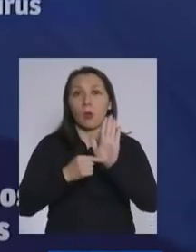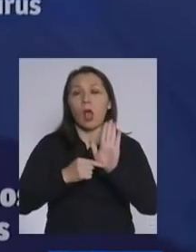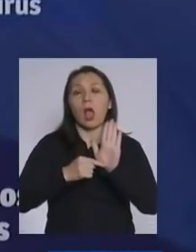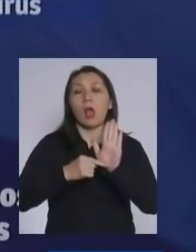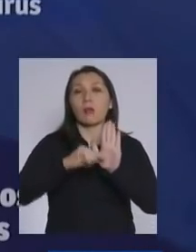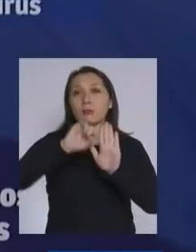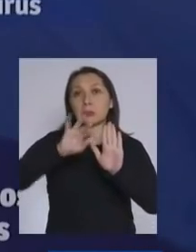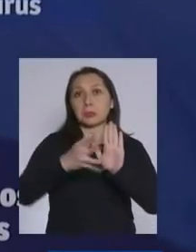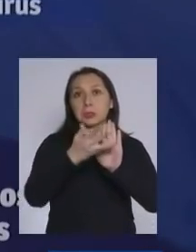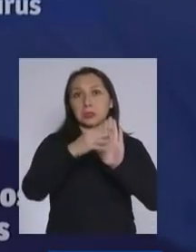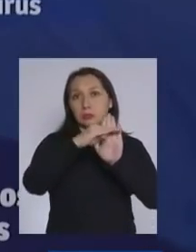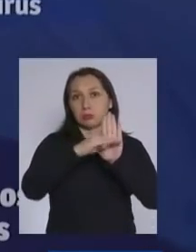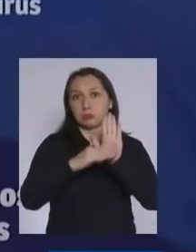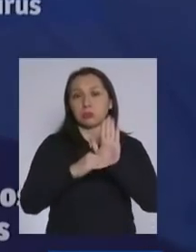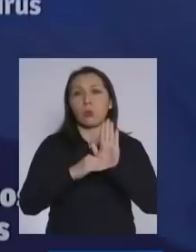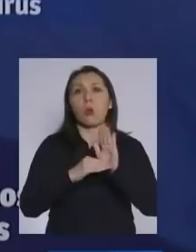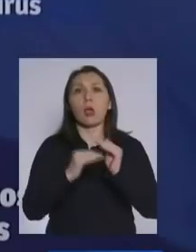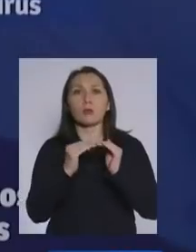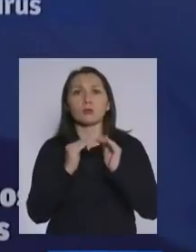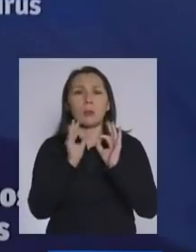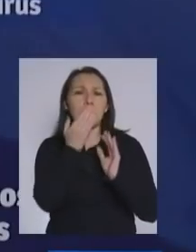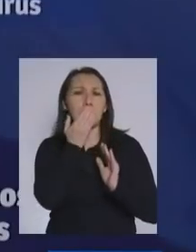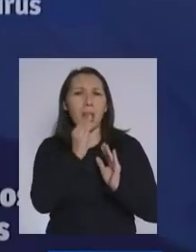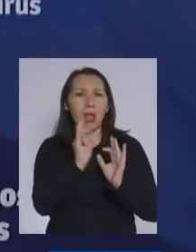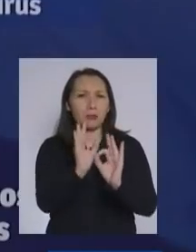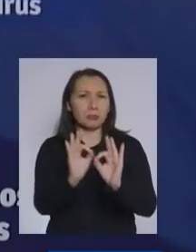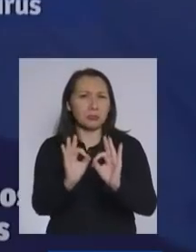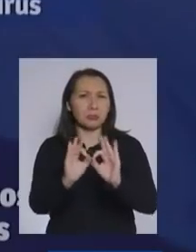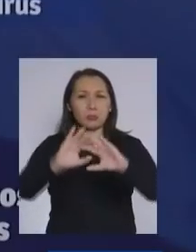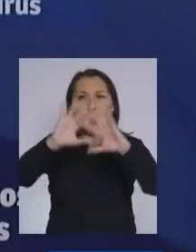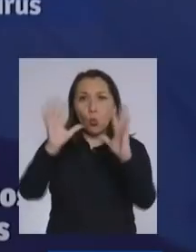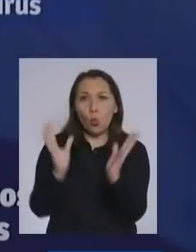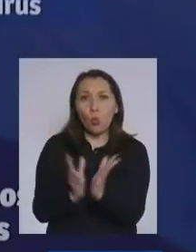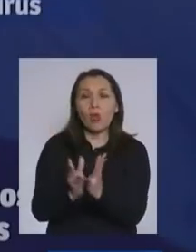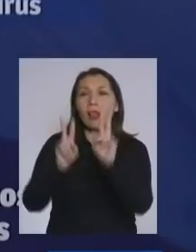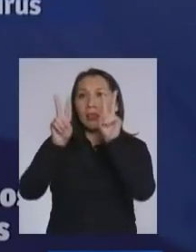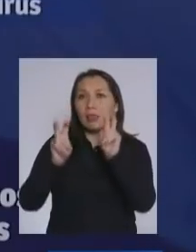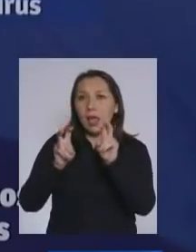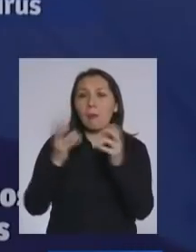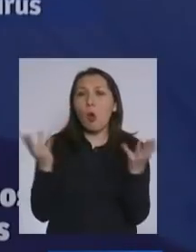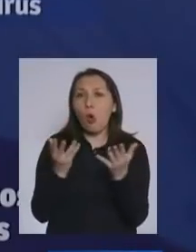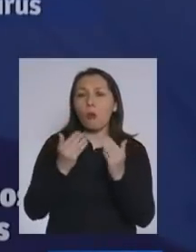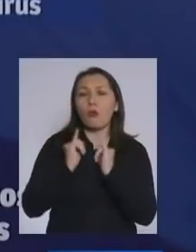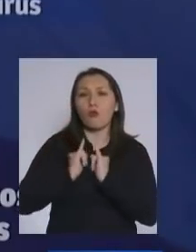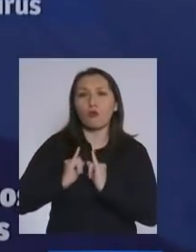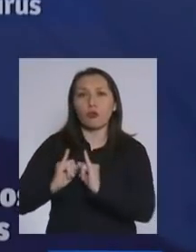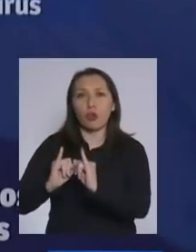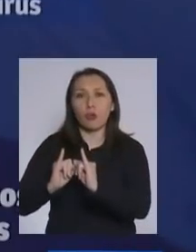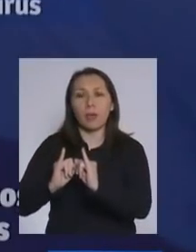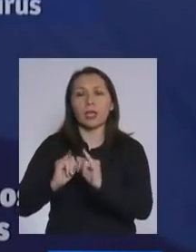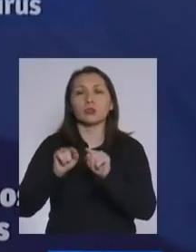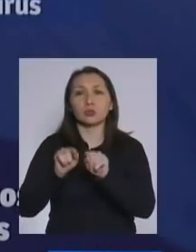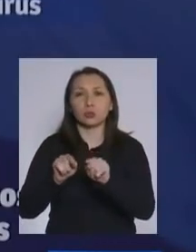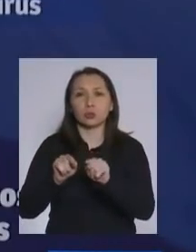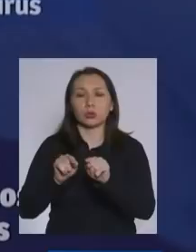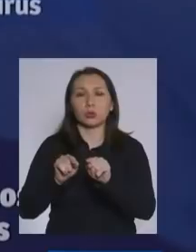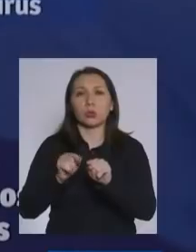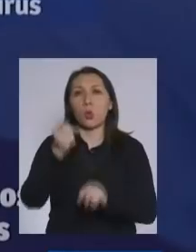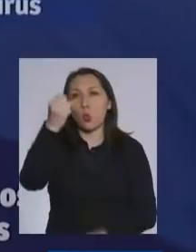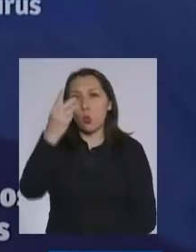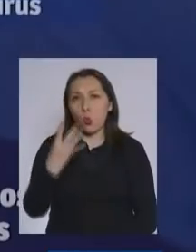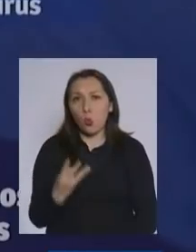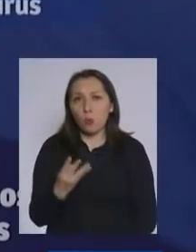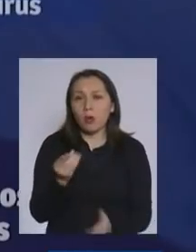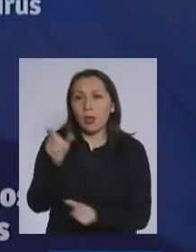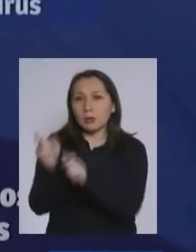lugar de preeminencia a nivel mundial con respecto a la contabilidad